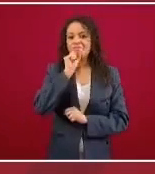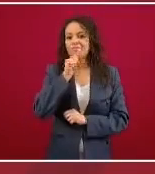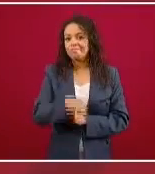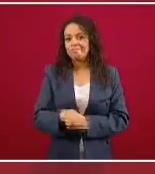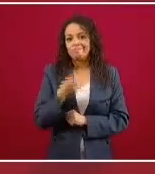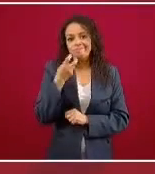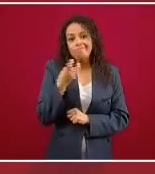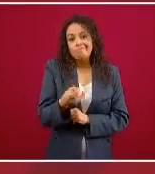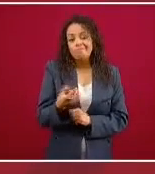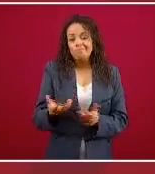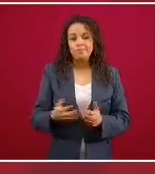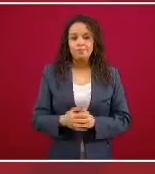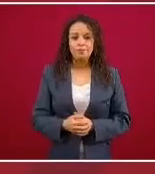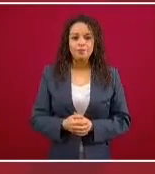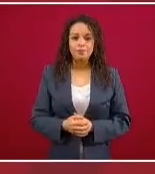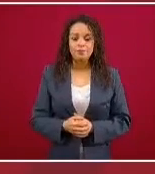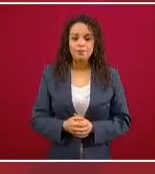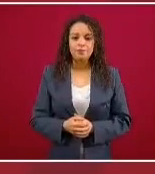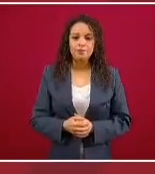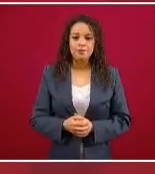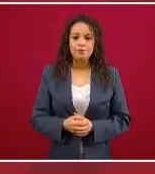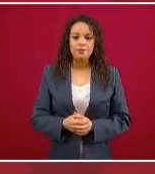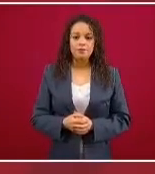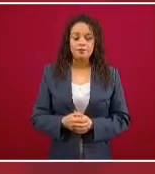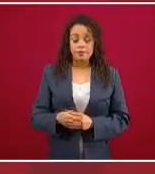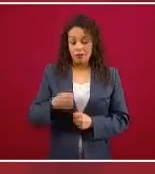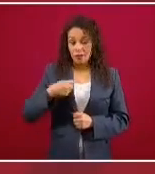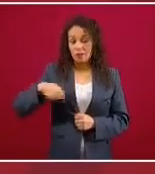petrolera, y con mucho esfuerzo